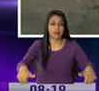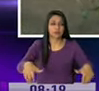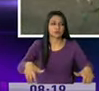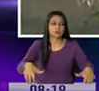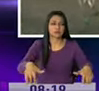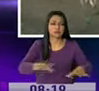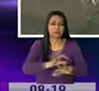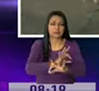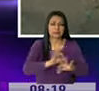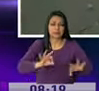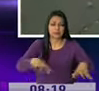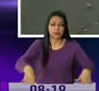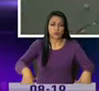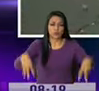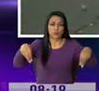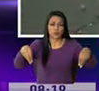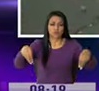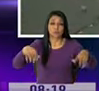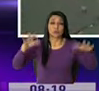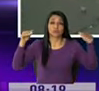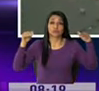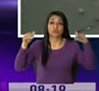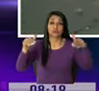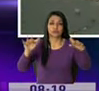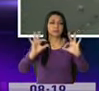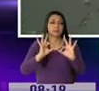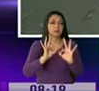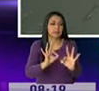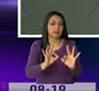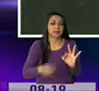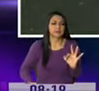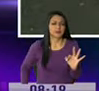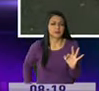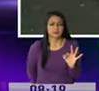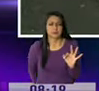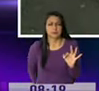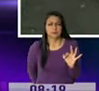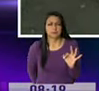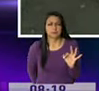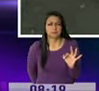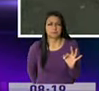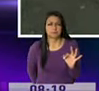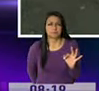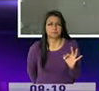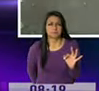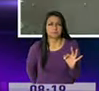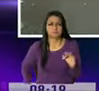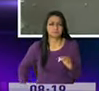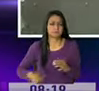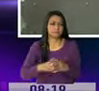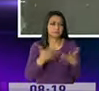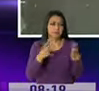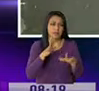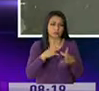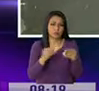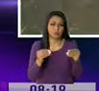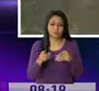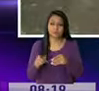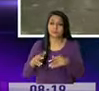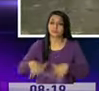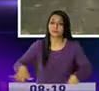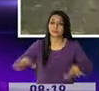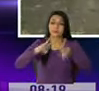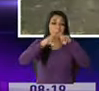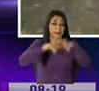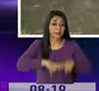captar toda la escorrentía superficial y así evitar daños a la vía. Se revisó, me imagino, toda la zona para evitar